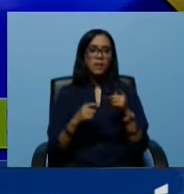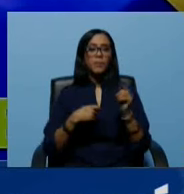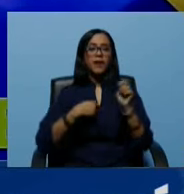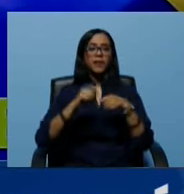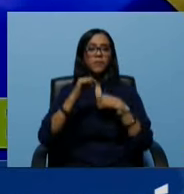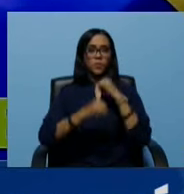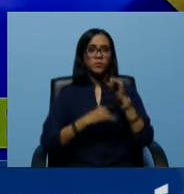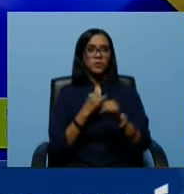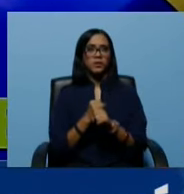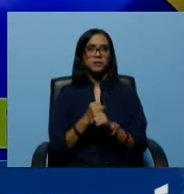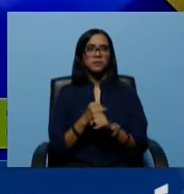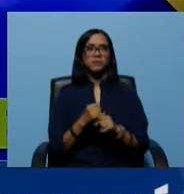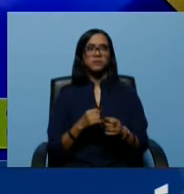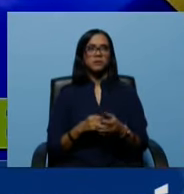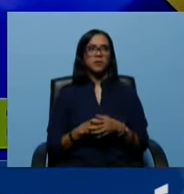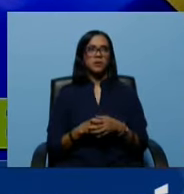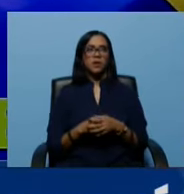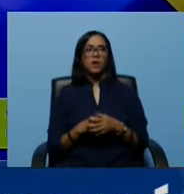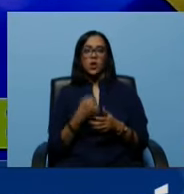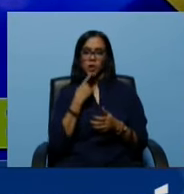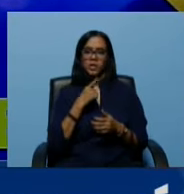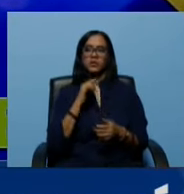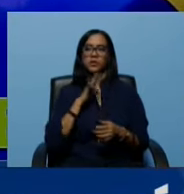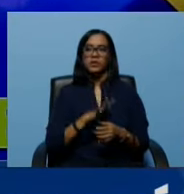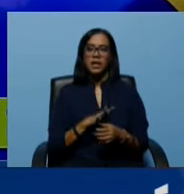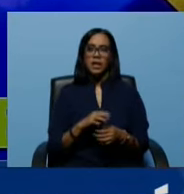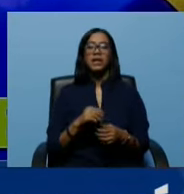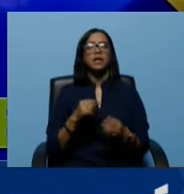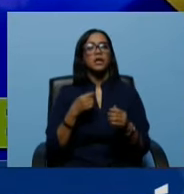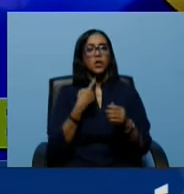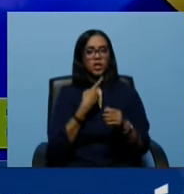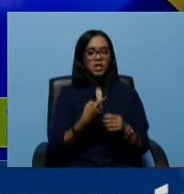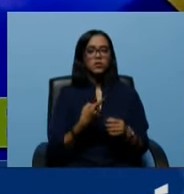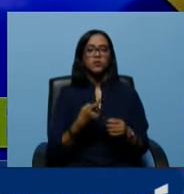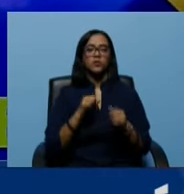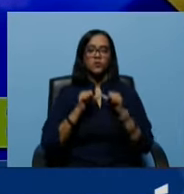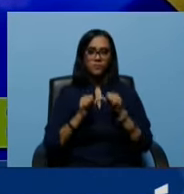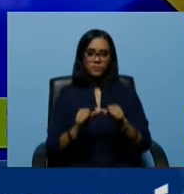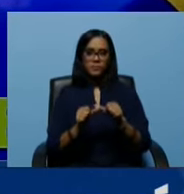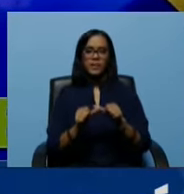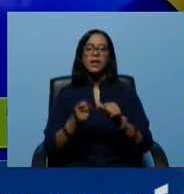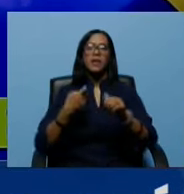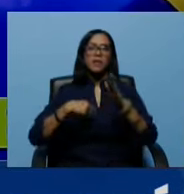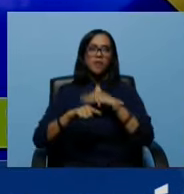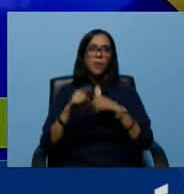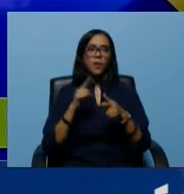producir para exportar. Lo dicho está y lo dicho queda, y nos vamos entonces para